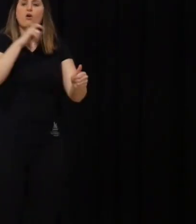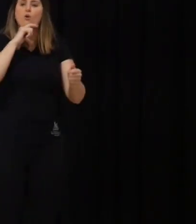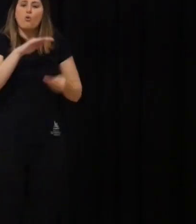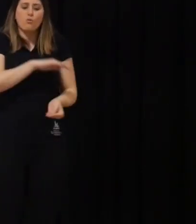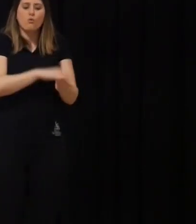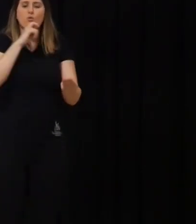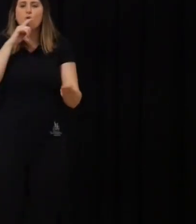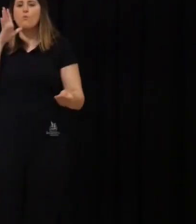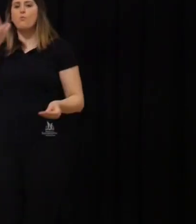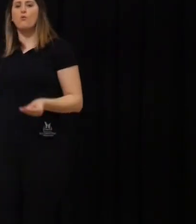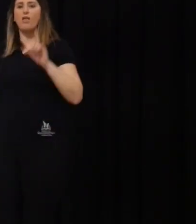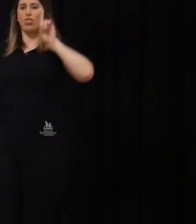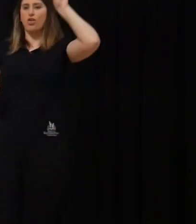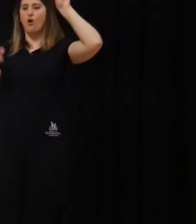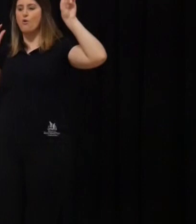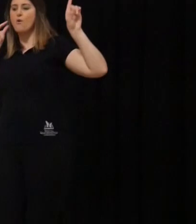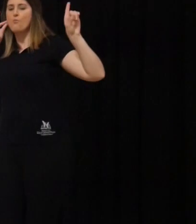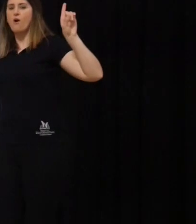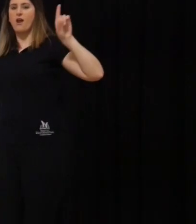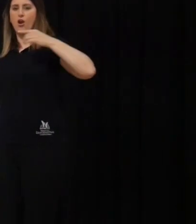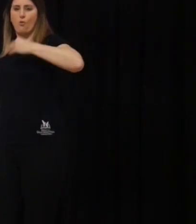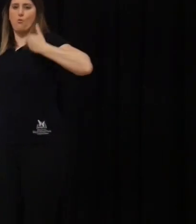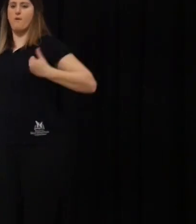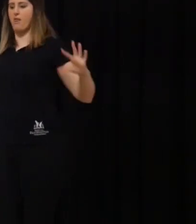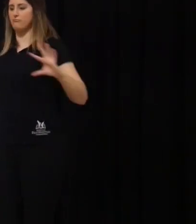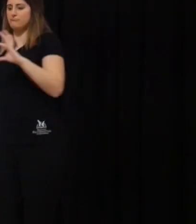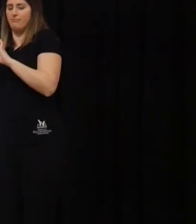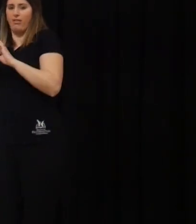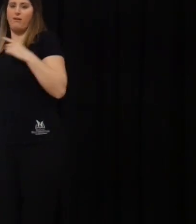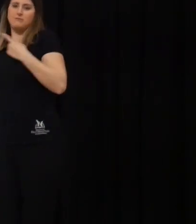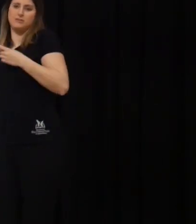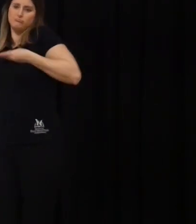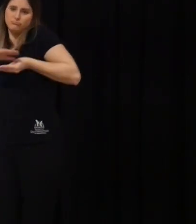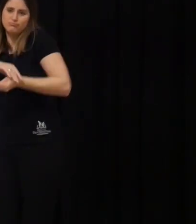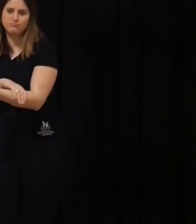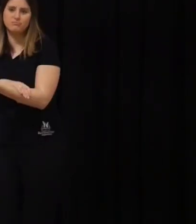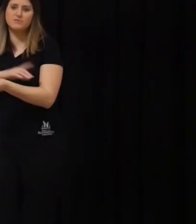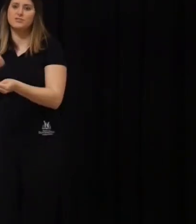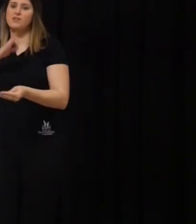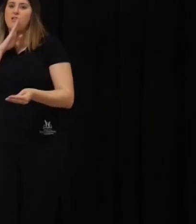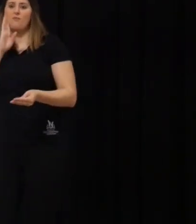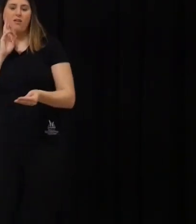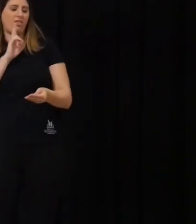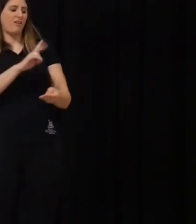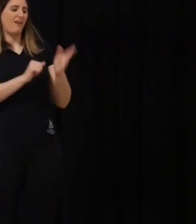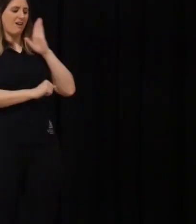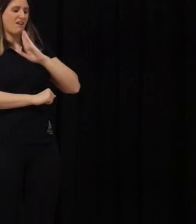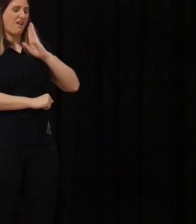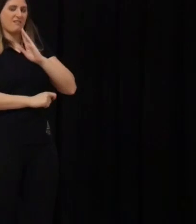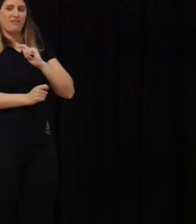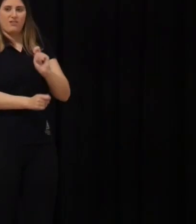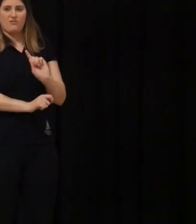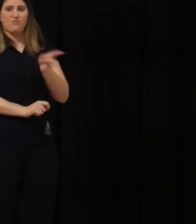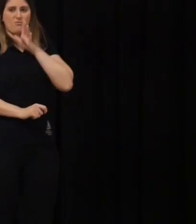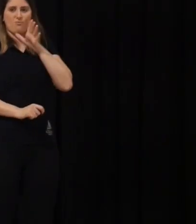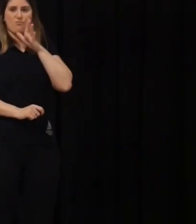con Actea. La madre de Hércules no le tenía, por tanto, mucho cariño y saben que lo